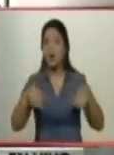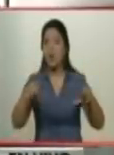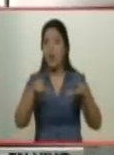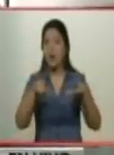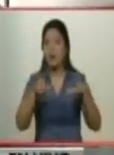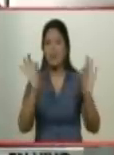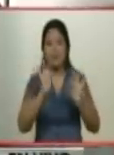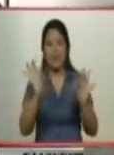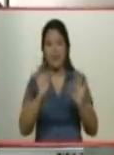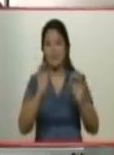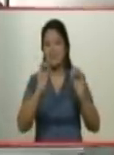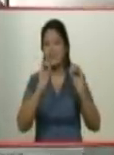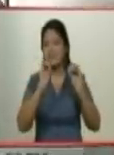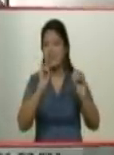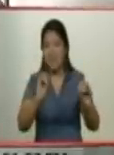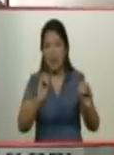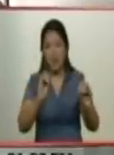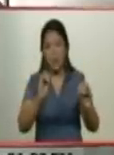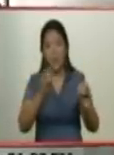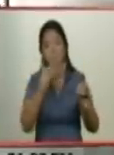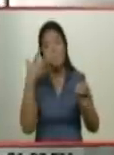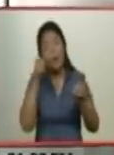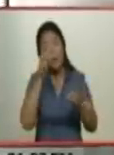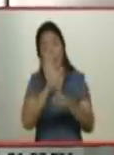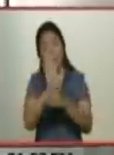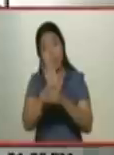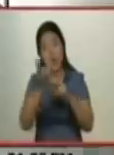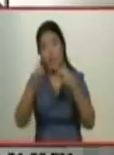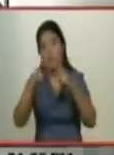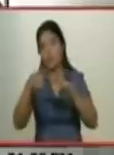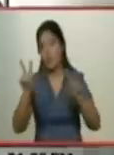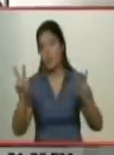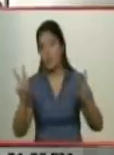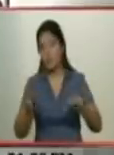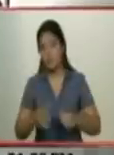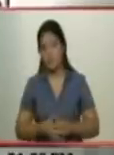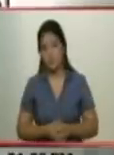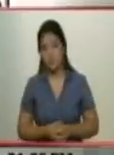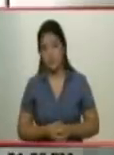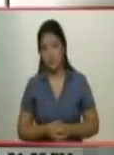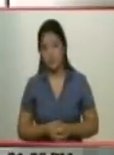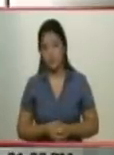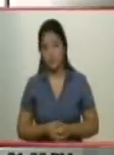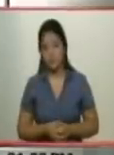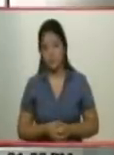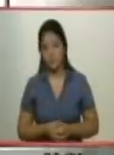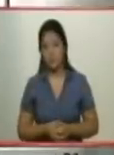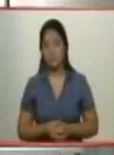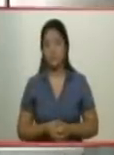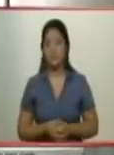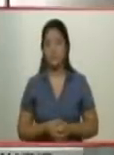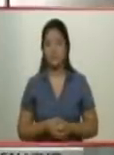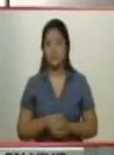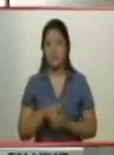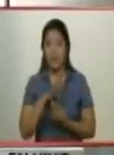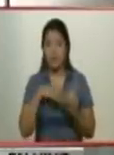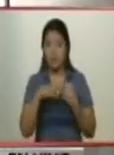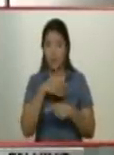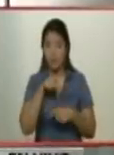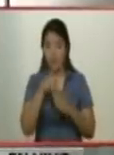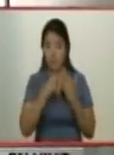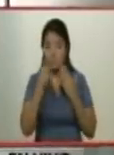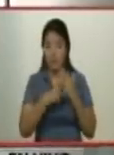actividad criminal y proteger a nuestro pueblo el parte de la situación